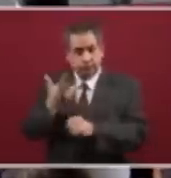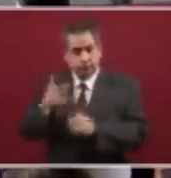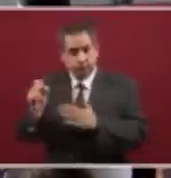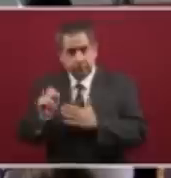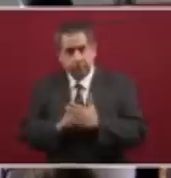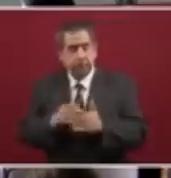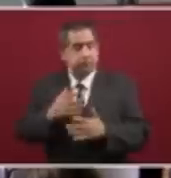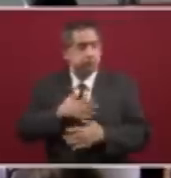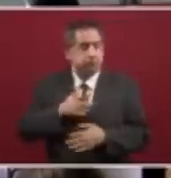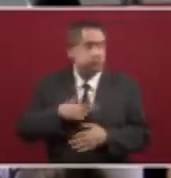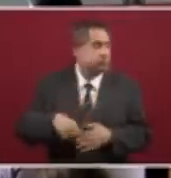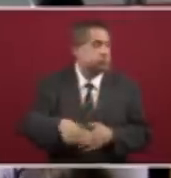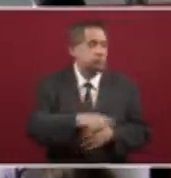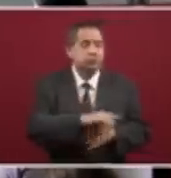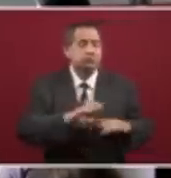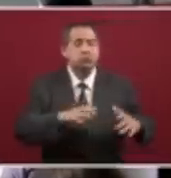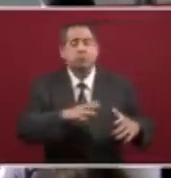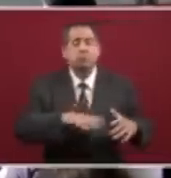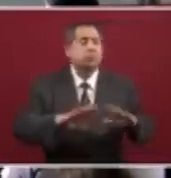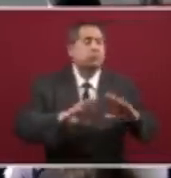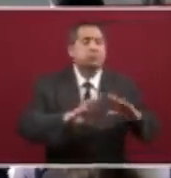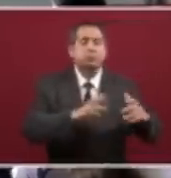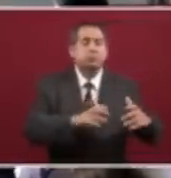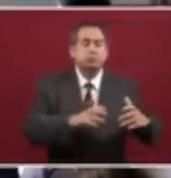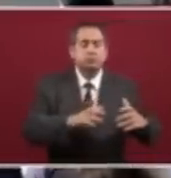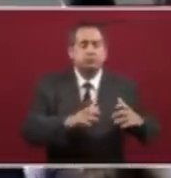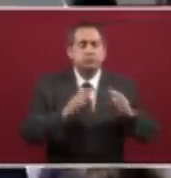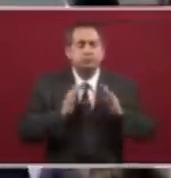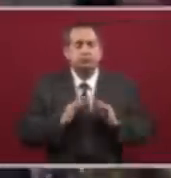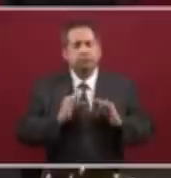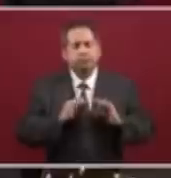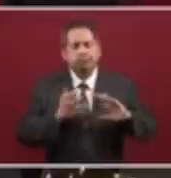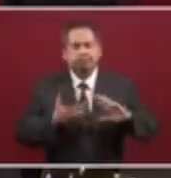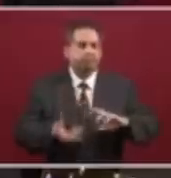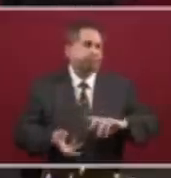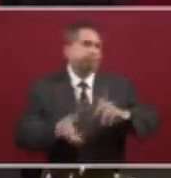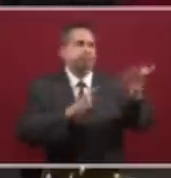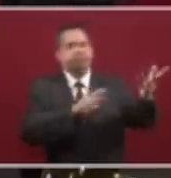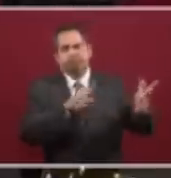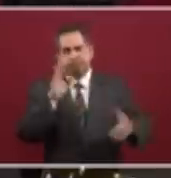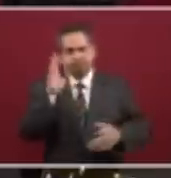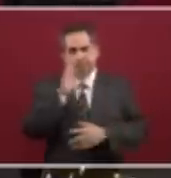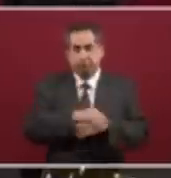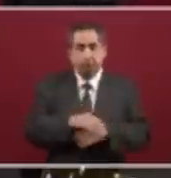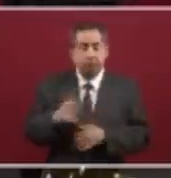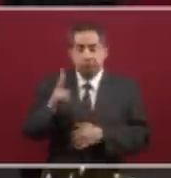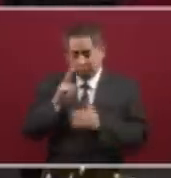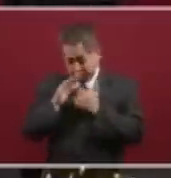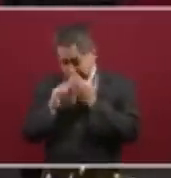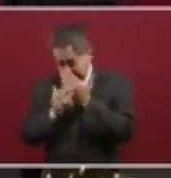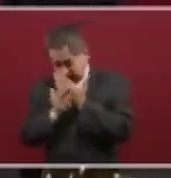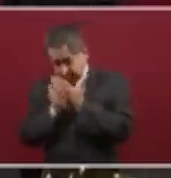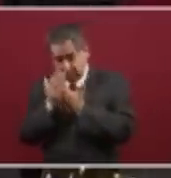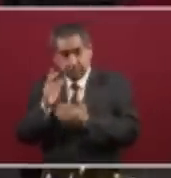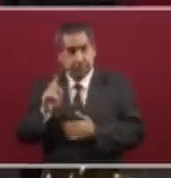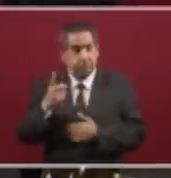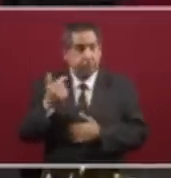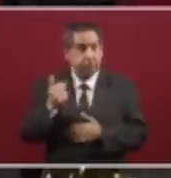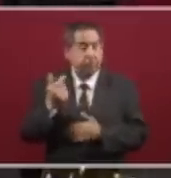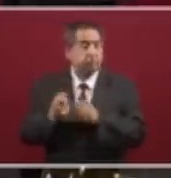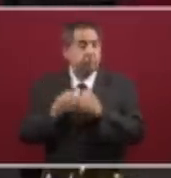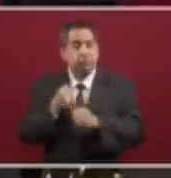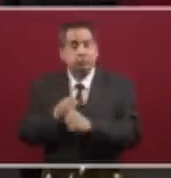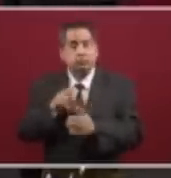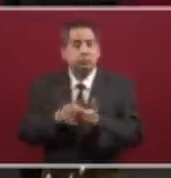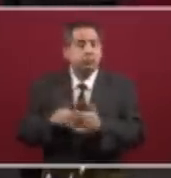tranquilidad de nuestro nuestra comunidad fue violada a las 2 de la madrugada del 31 de agosto del 2010